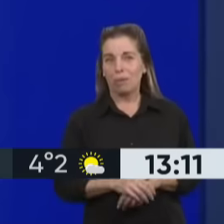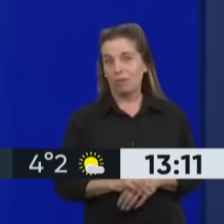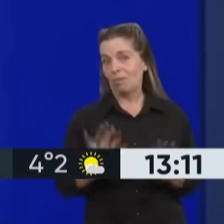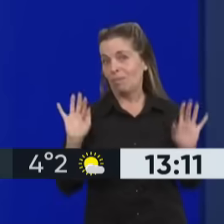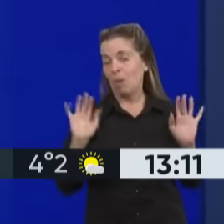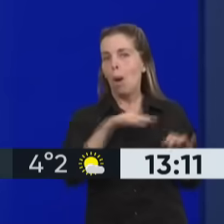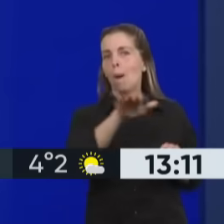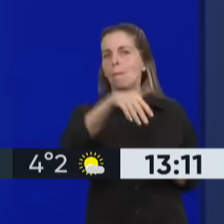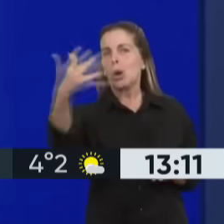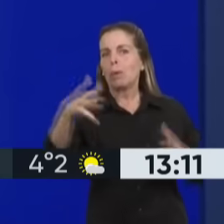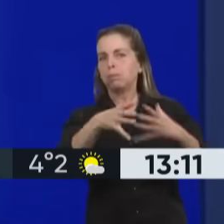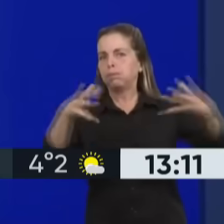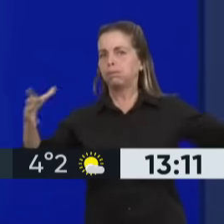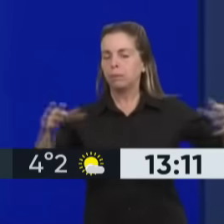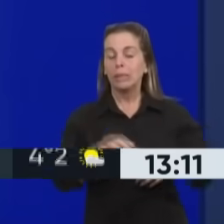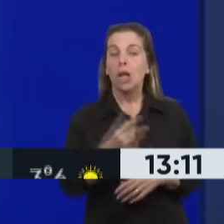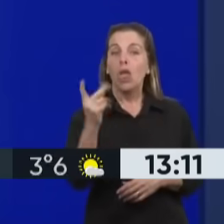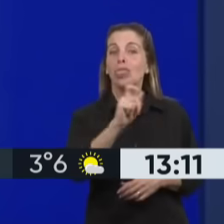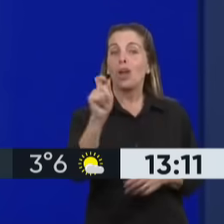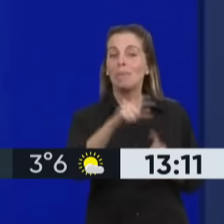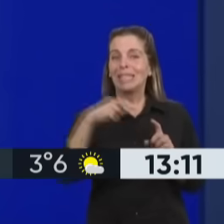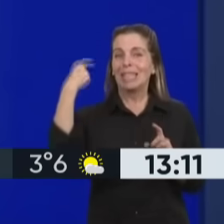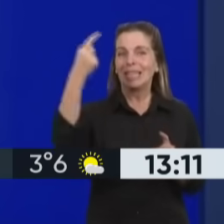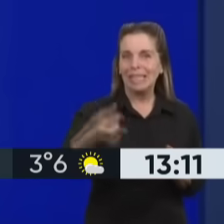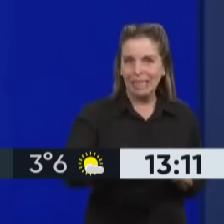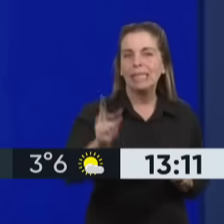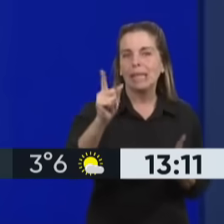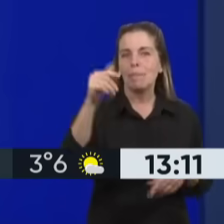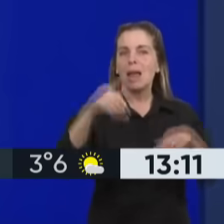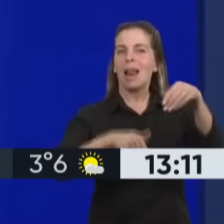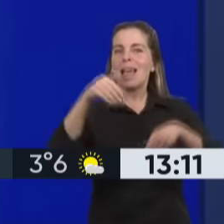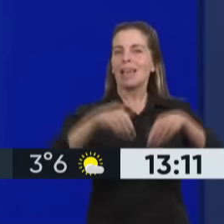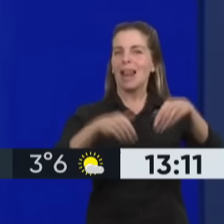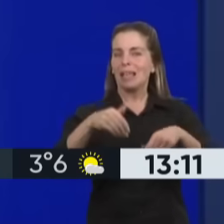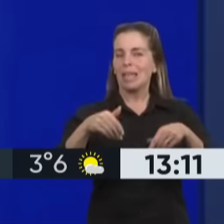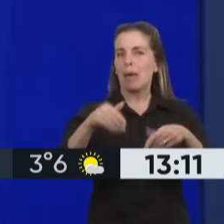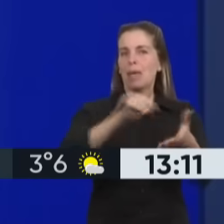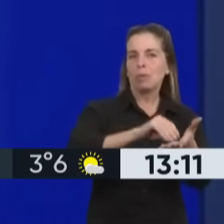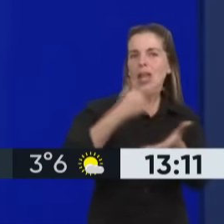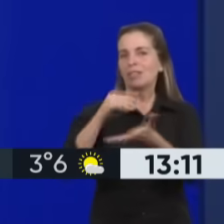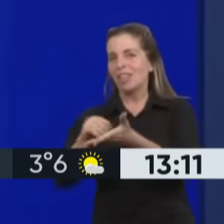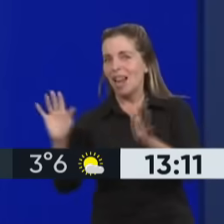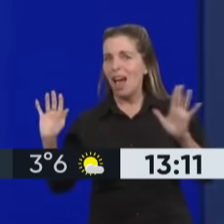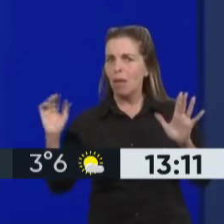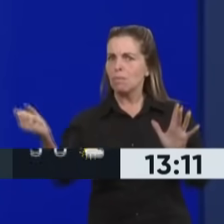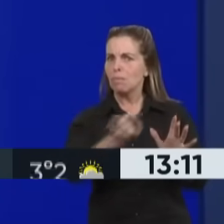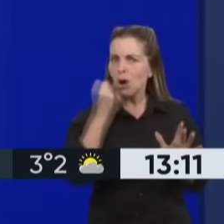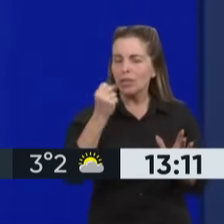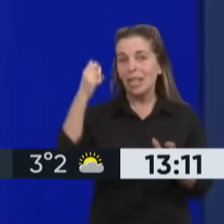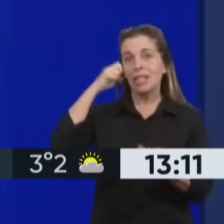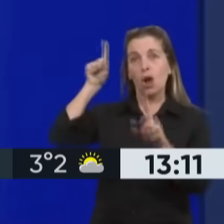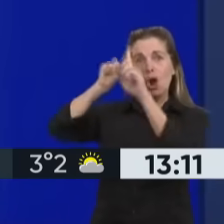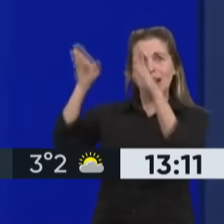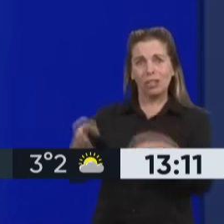provincia más grande, y a 2 meses de las elecciones legislativas nacionales, que cambiarán significativamente la composición de nuestro